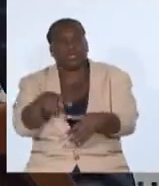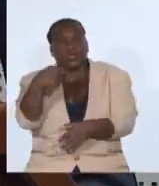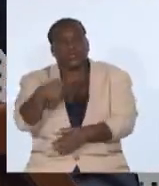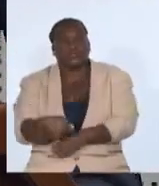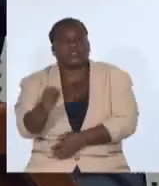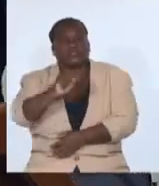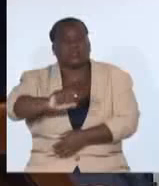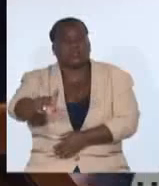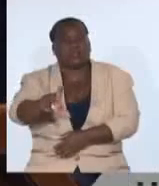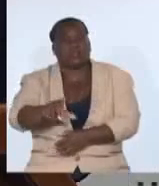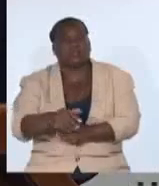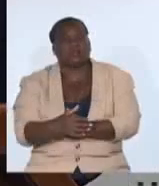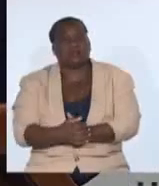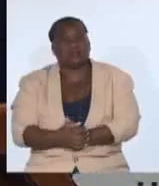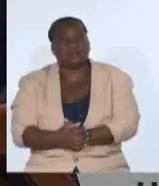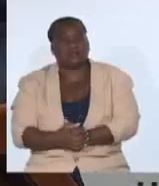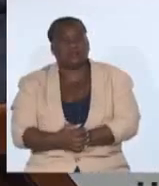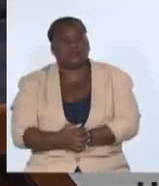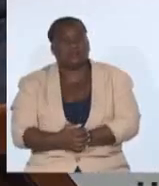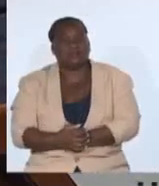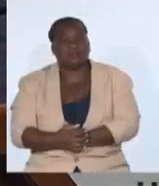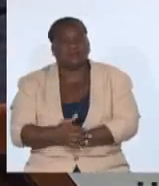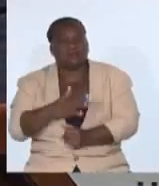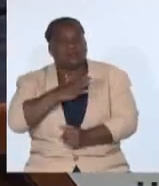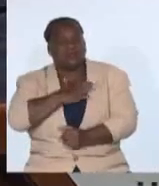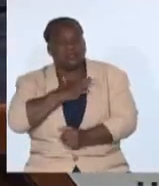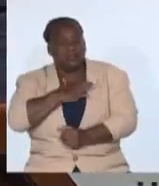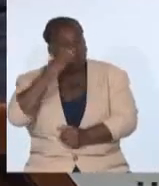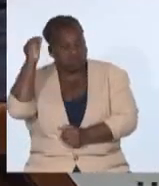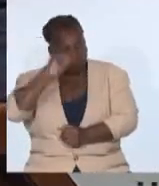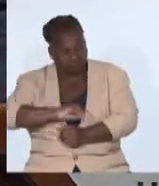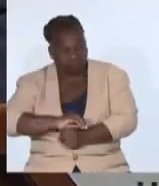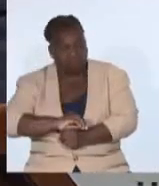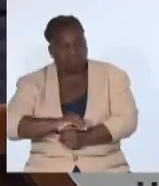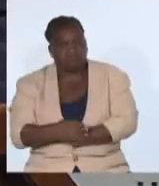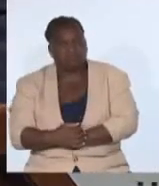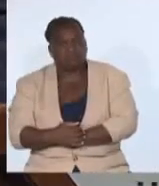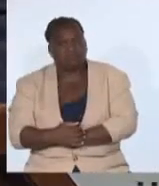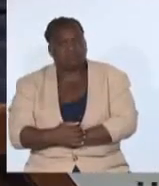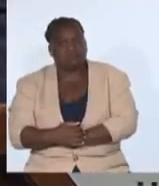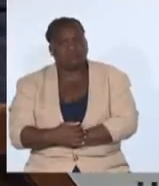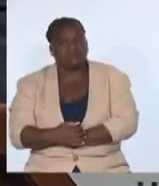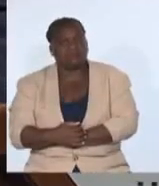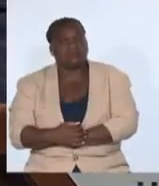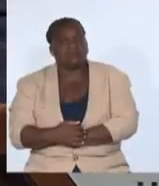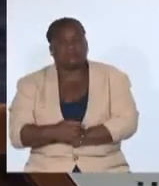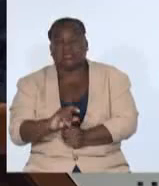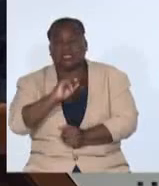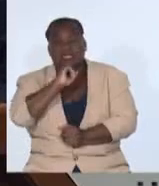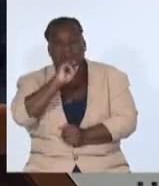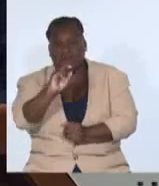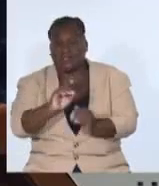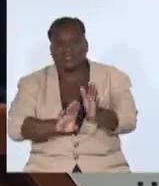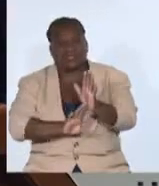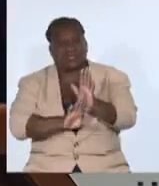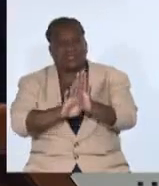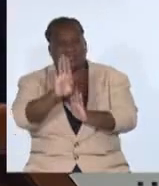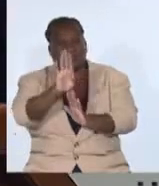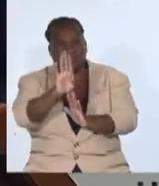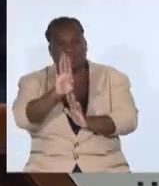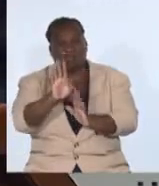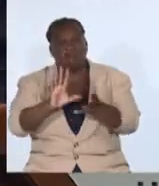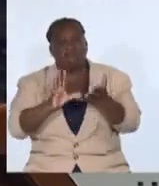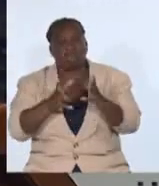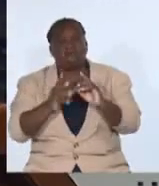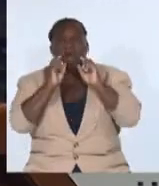social tengo la más absoluta convicción de que tampoco Será posible avanzar hacia un modo